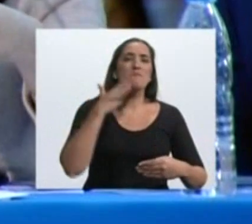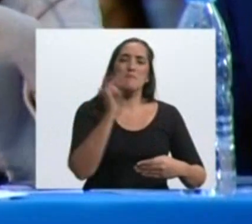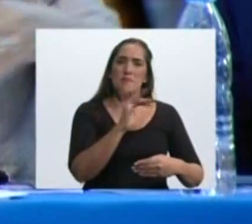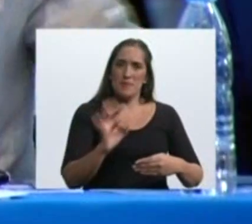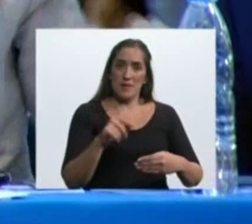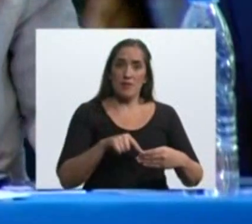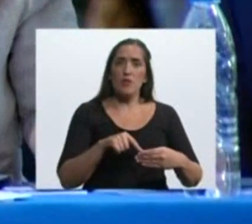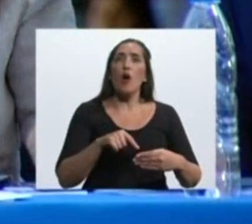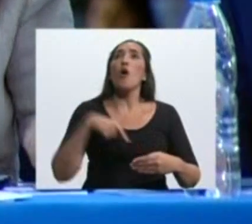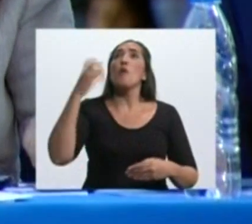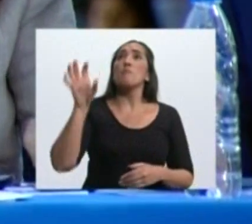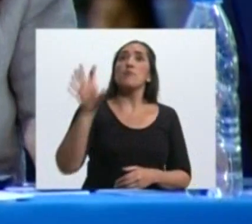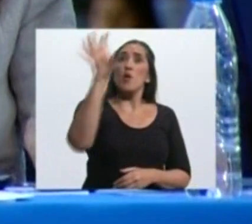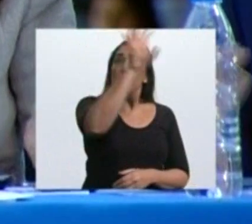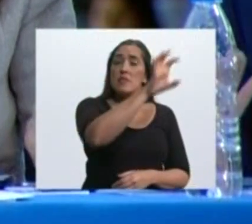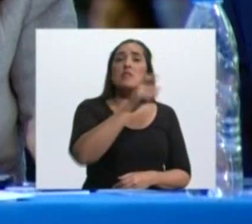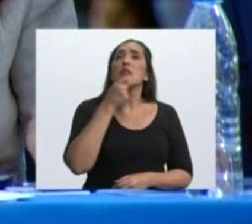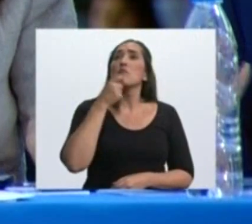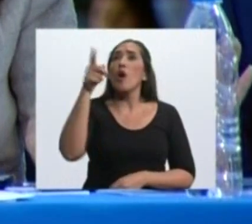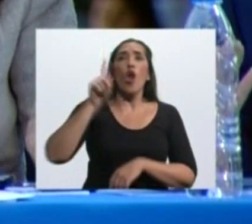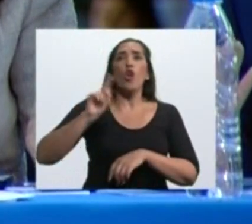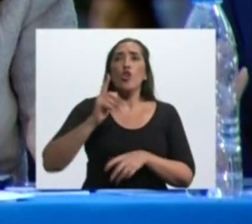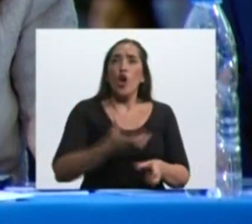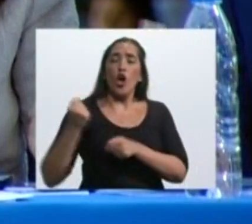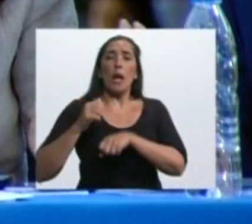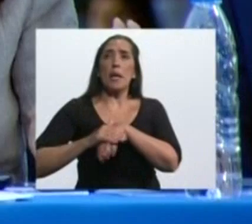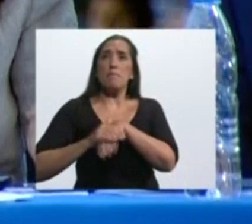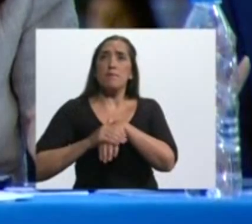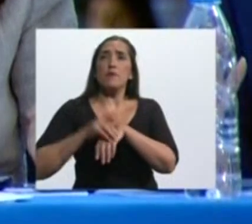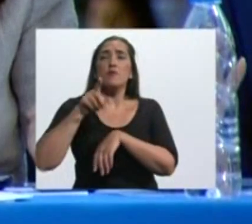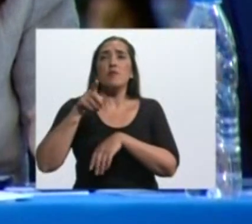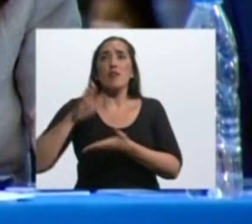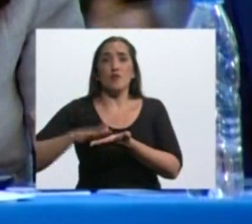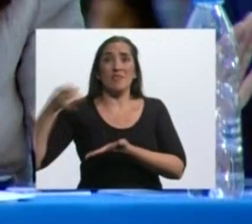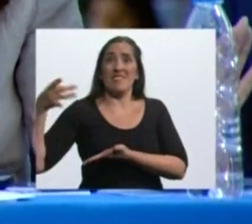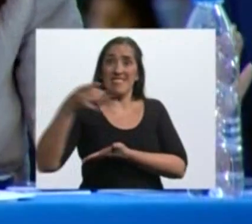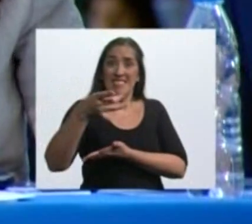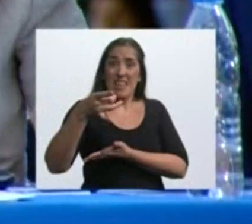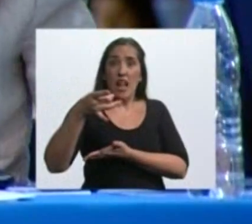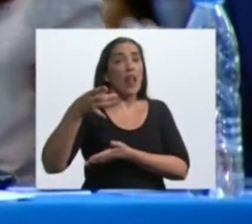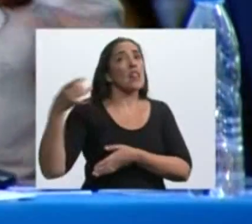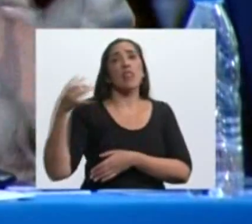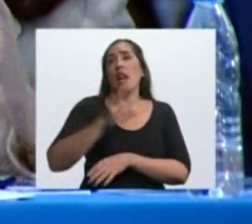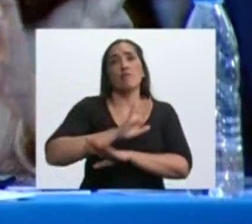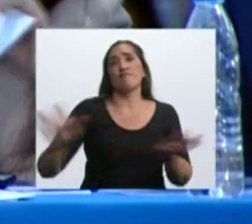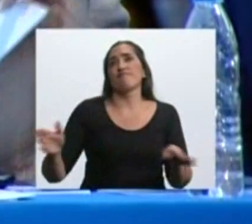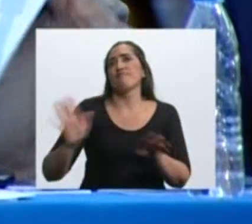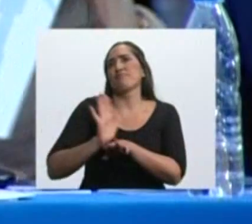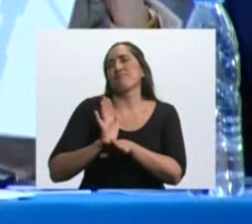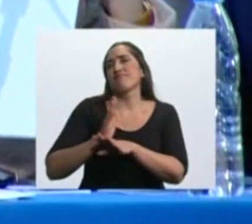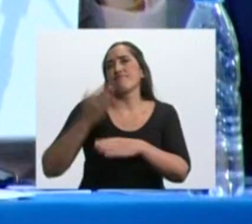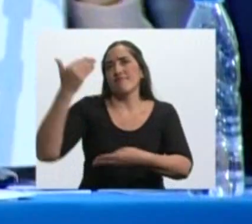provincias que no se hacían cargo de los ferrocarriles cerraban.